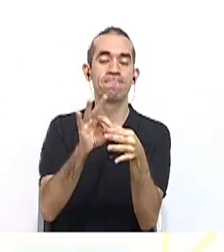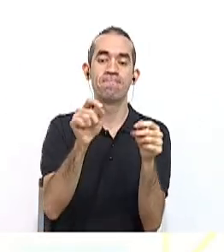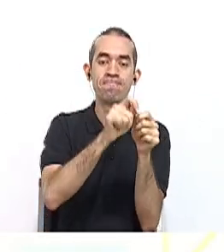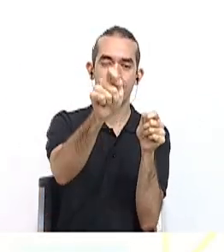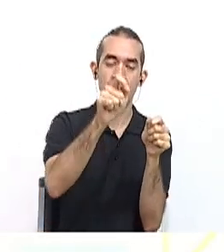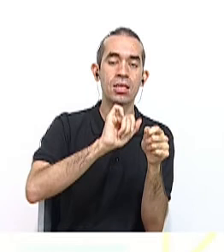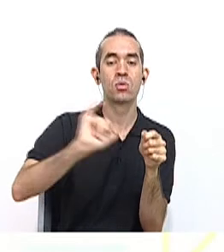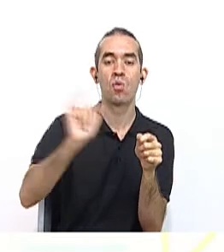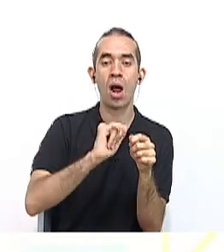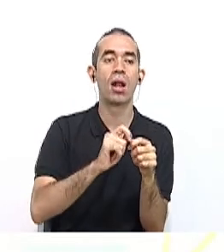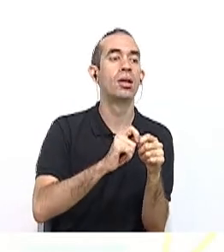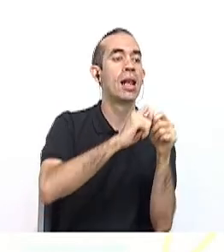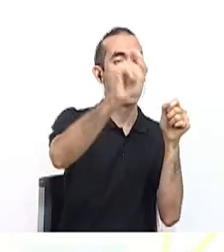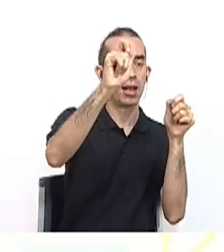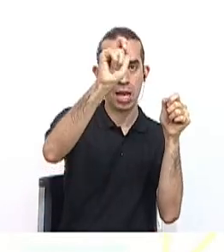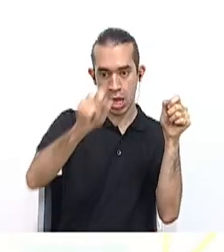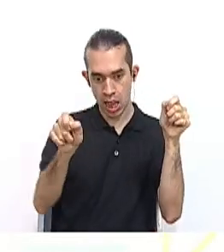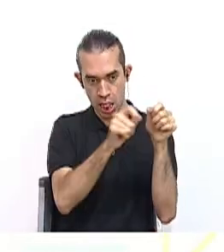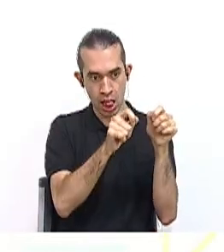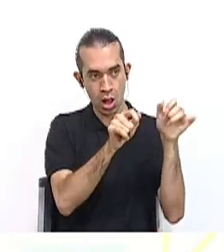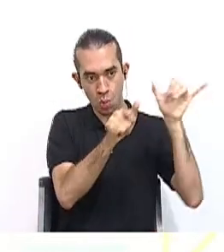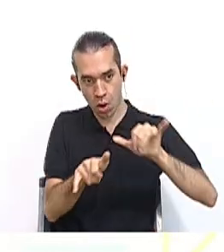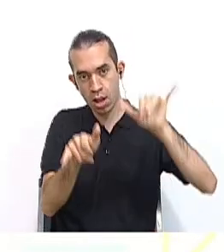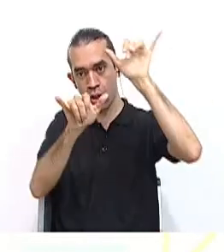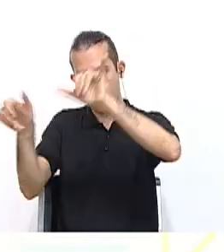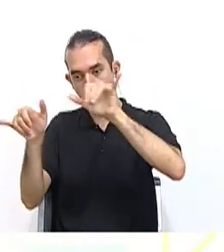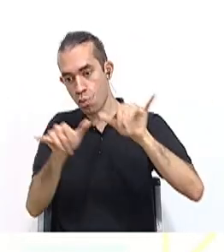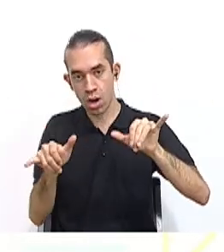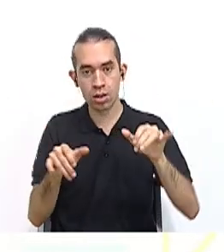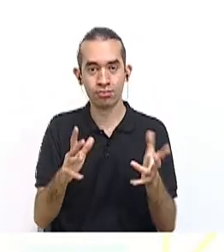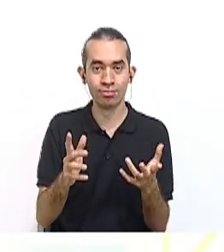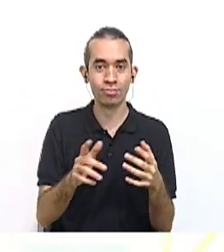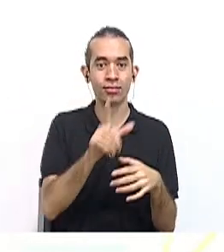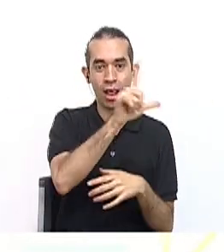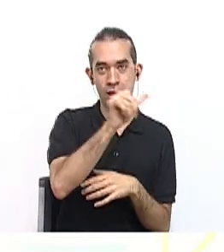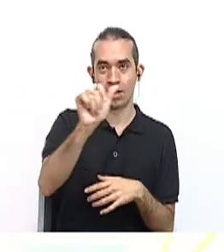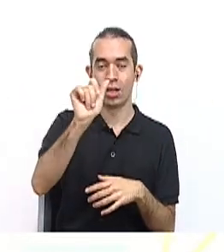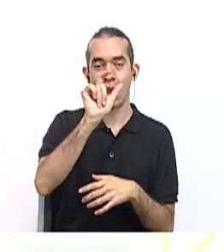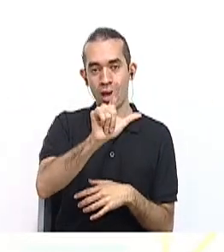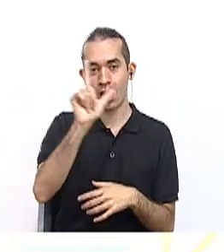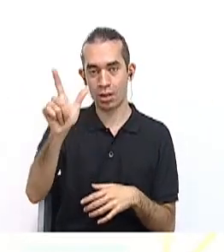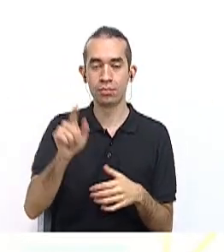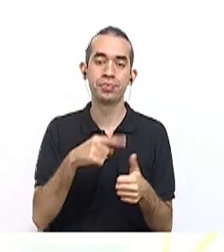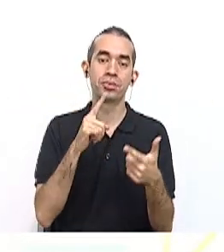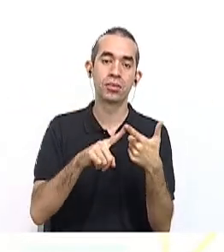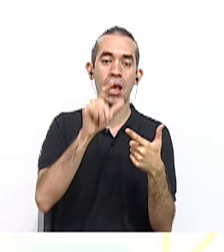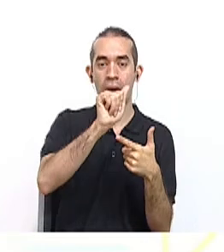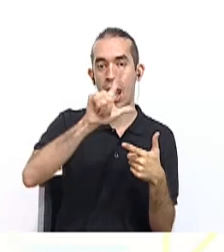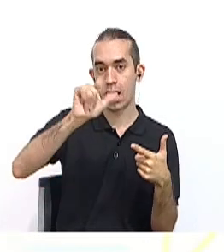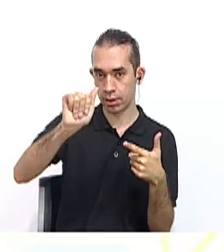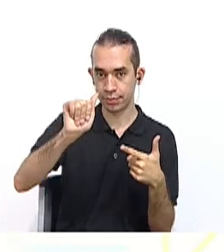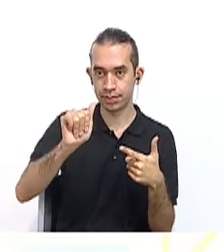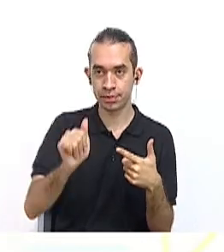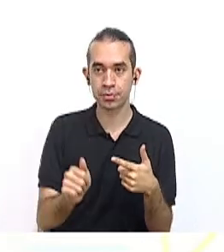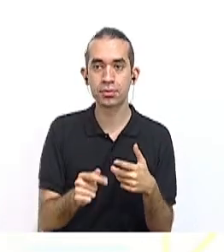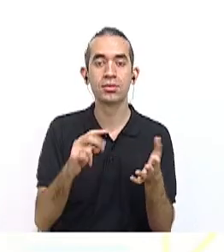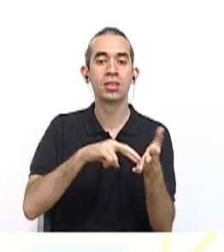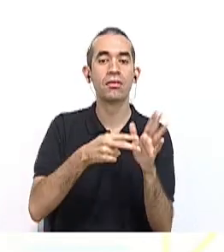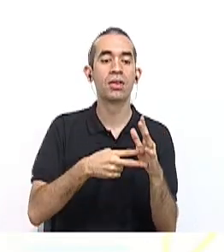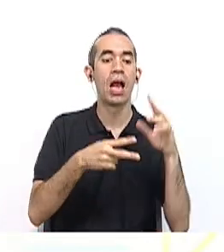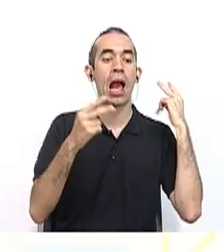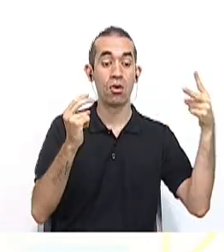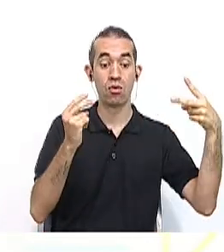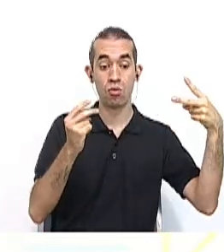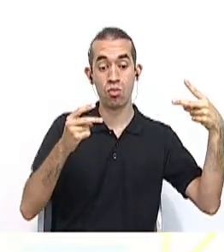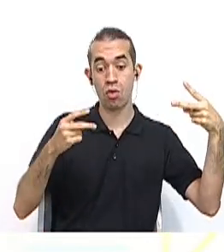iguales, lados iguales, criterio lado, lado, lado, criterio ala, ángulos